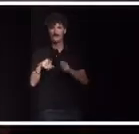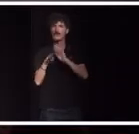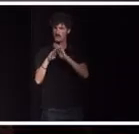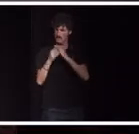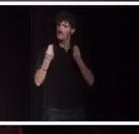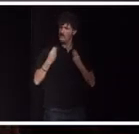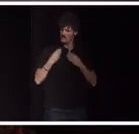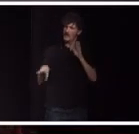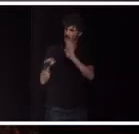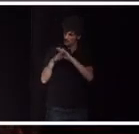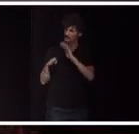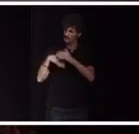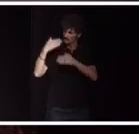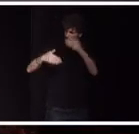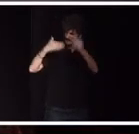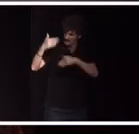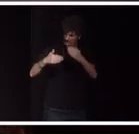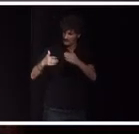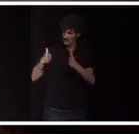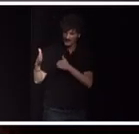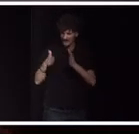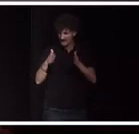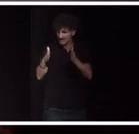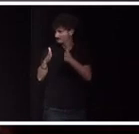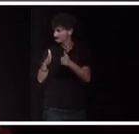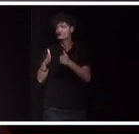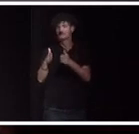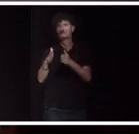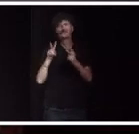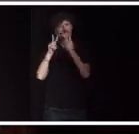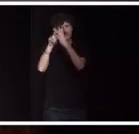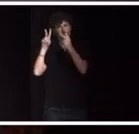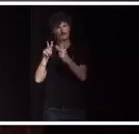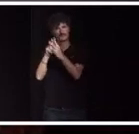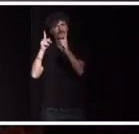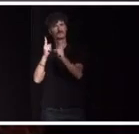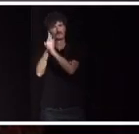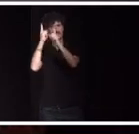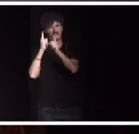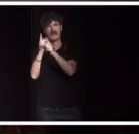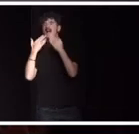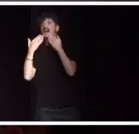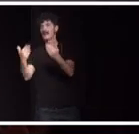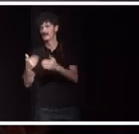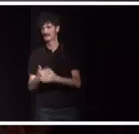vida. Y en el camino lo iremos viendo. Muchas gracias.